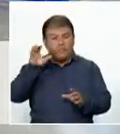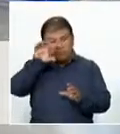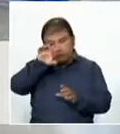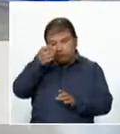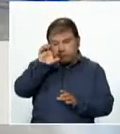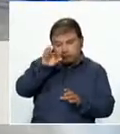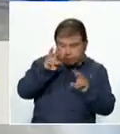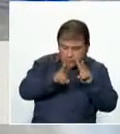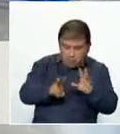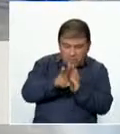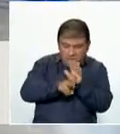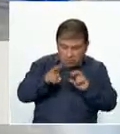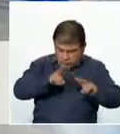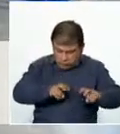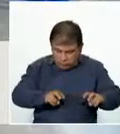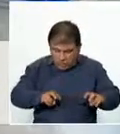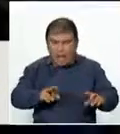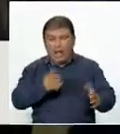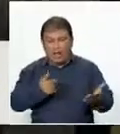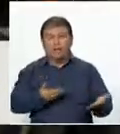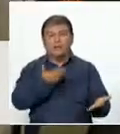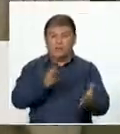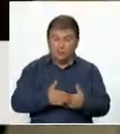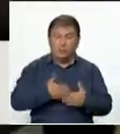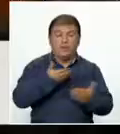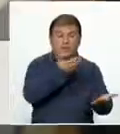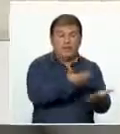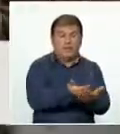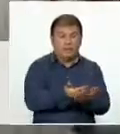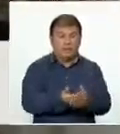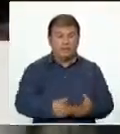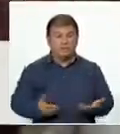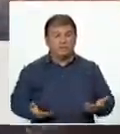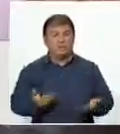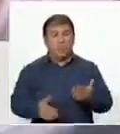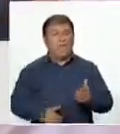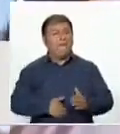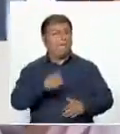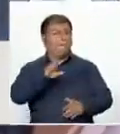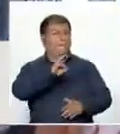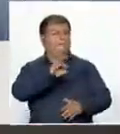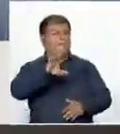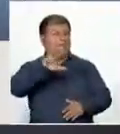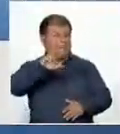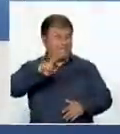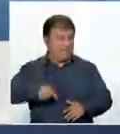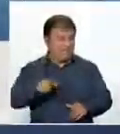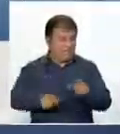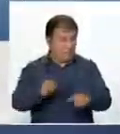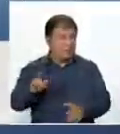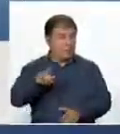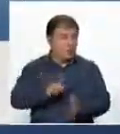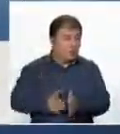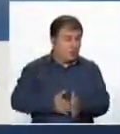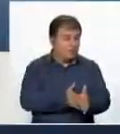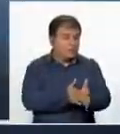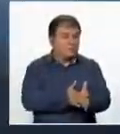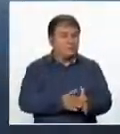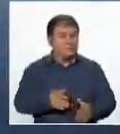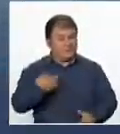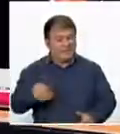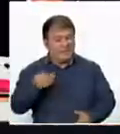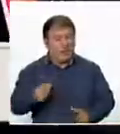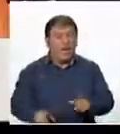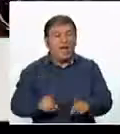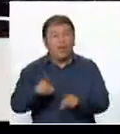reconocimiento de cámaras y con ello la entrega. Y es que al día, de las más de 700.000 personas que utilizan el servicio del Metropolitano,